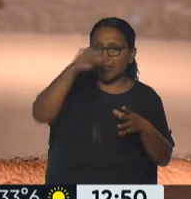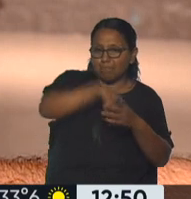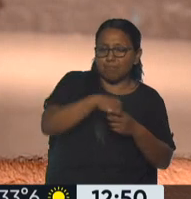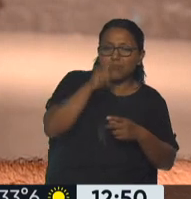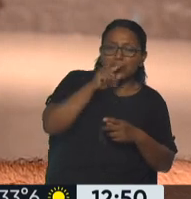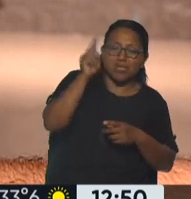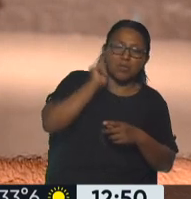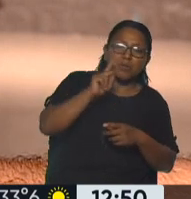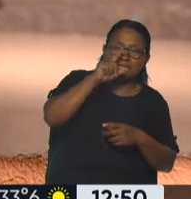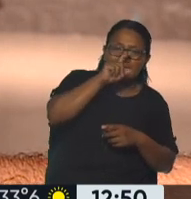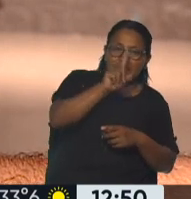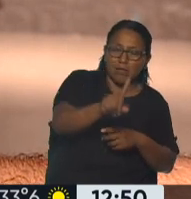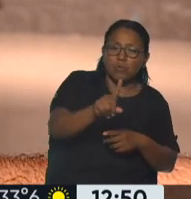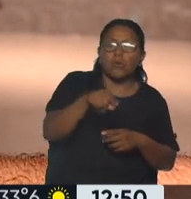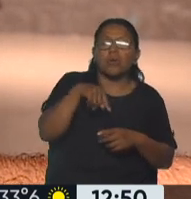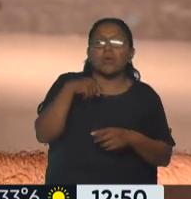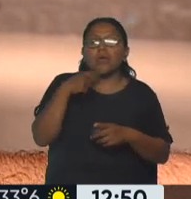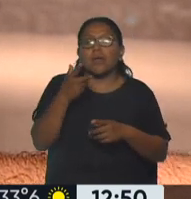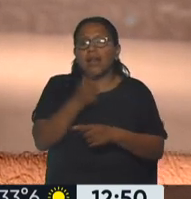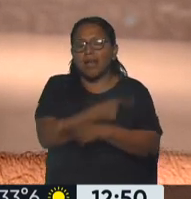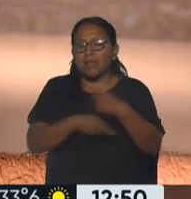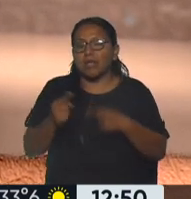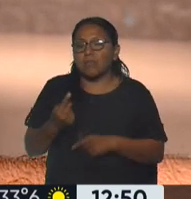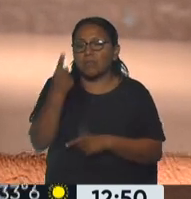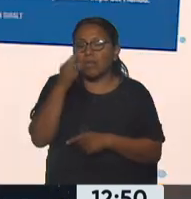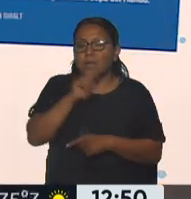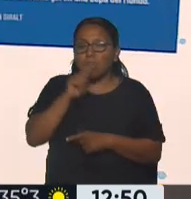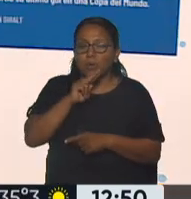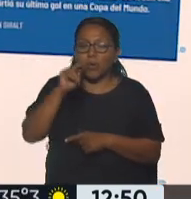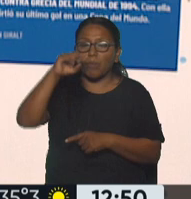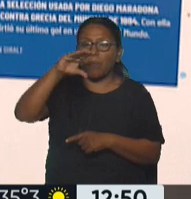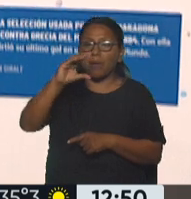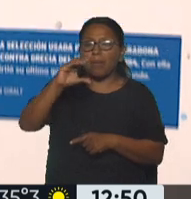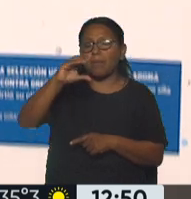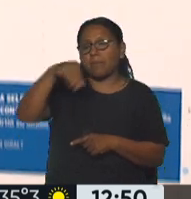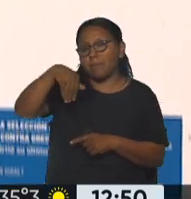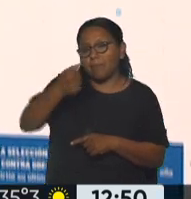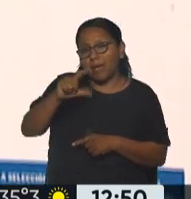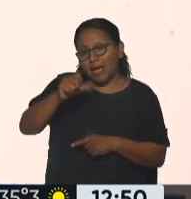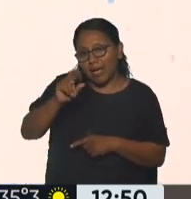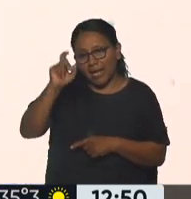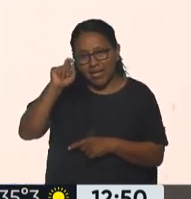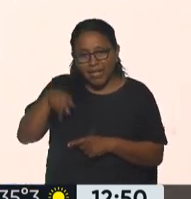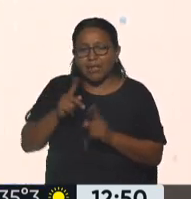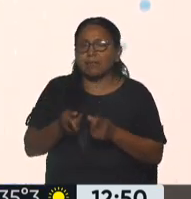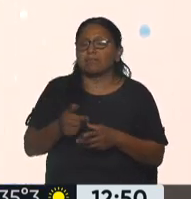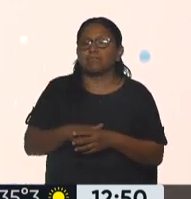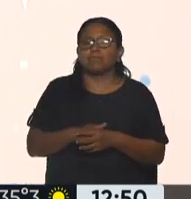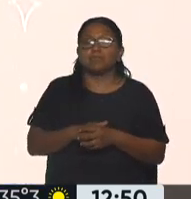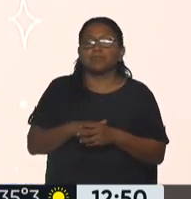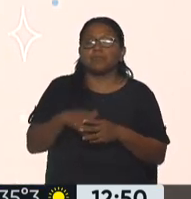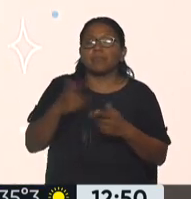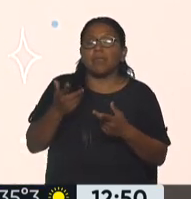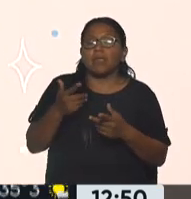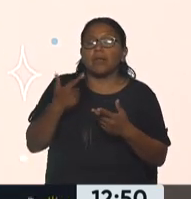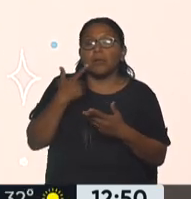el año 1971, una camiseta de la primera jugadora profesional que fue Macarena Sánchez también, van a encontrar en nuestras vitrinas. Empezamos a trabajar